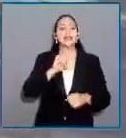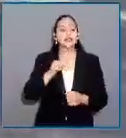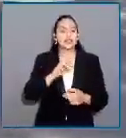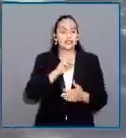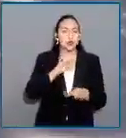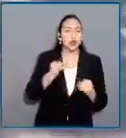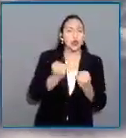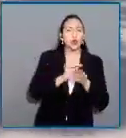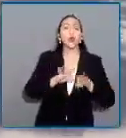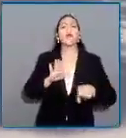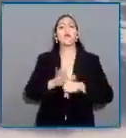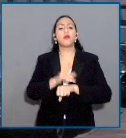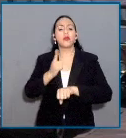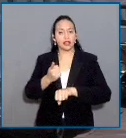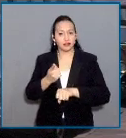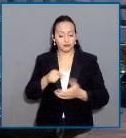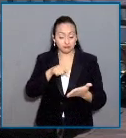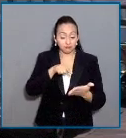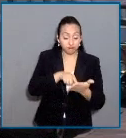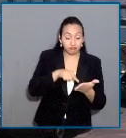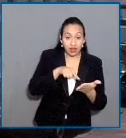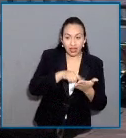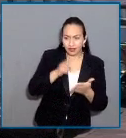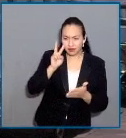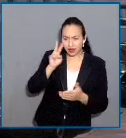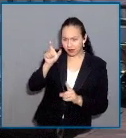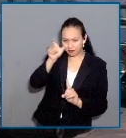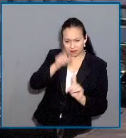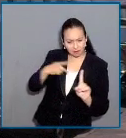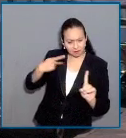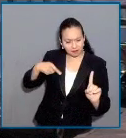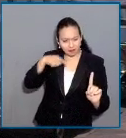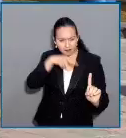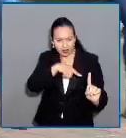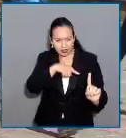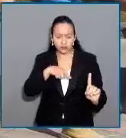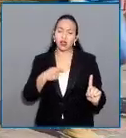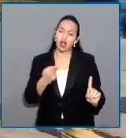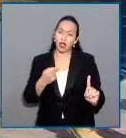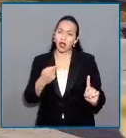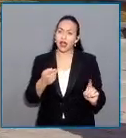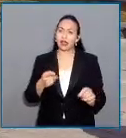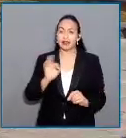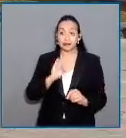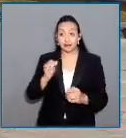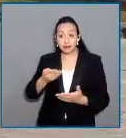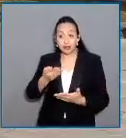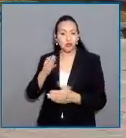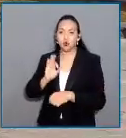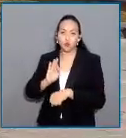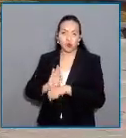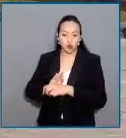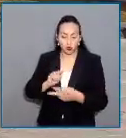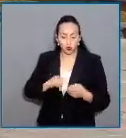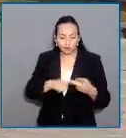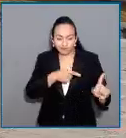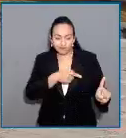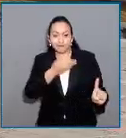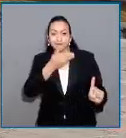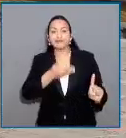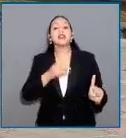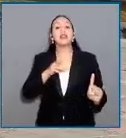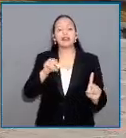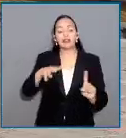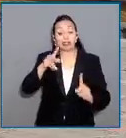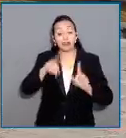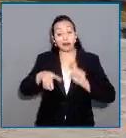que completan la conducta delictiva como desamparado, peligro manifiesto y, conforme a las circunstancias pudiera hacerlo sin